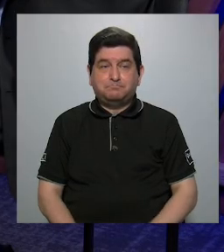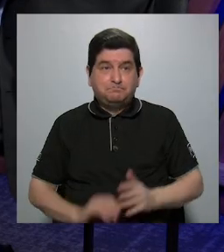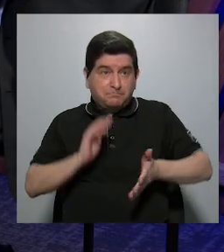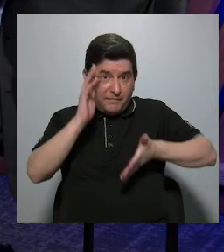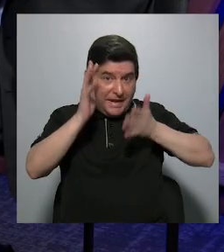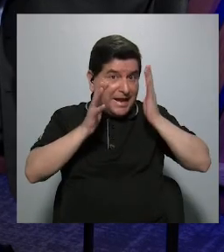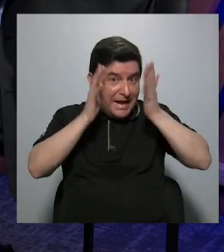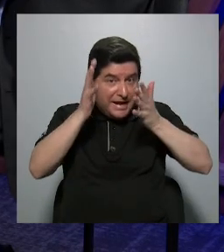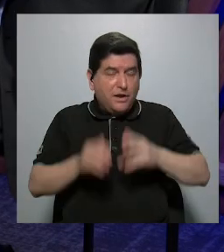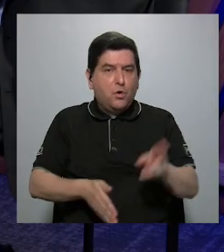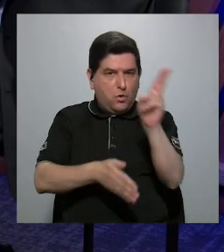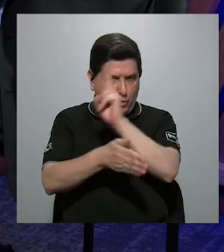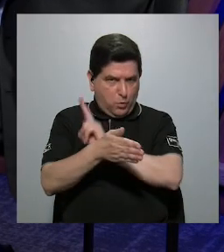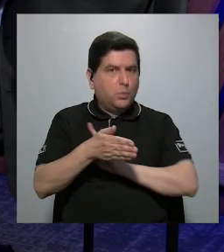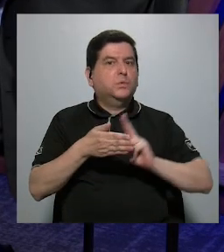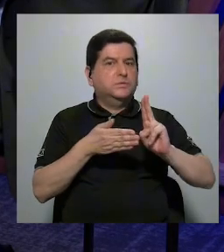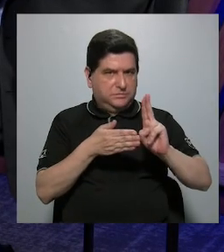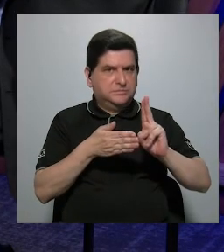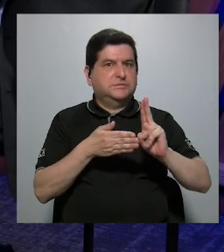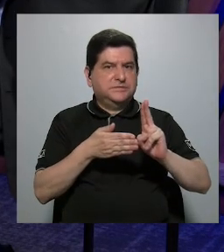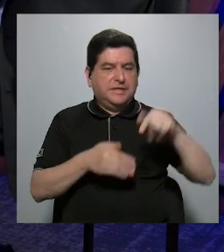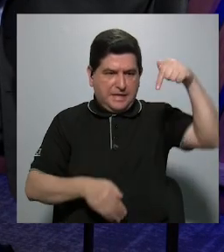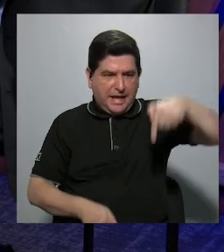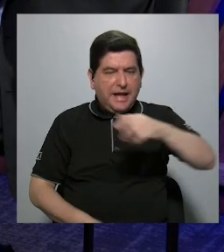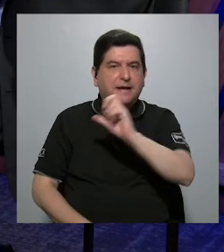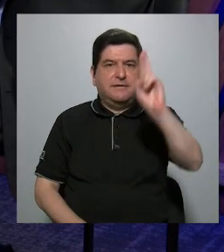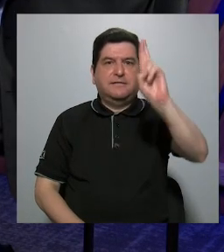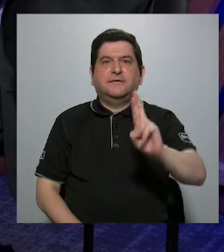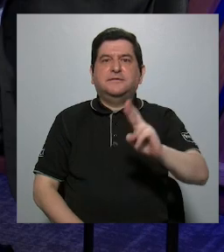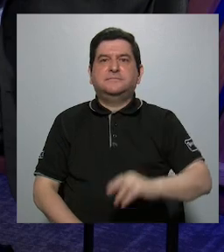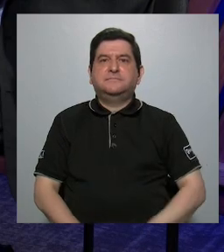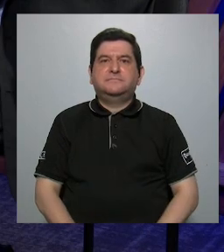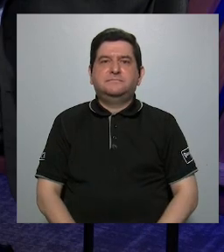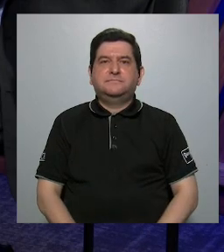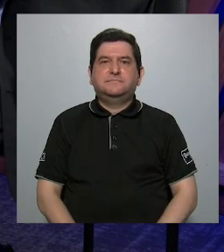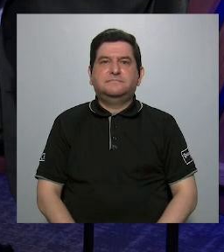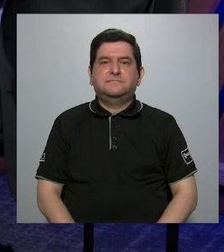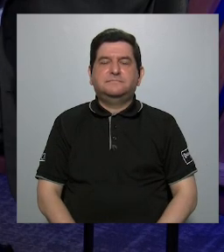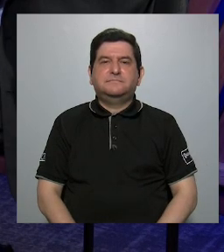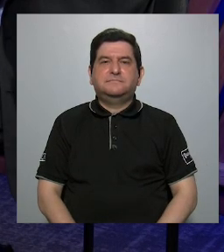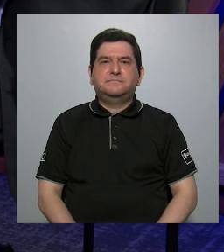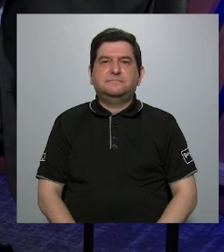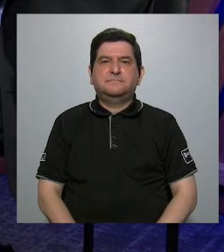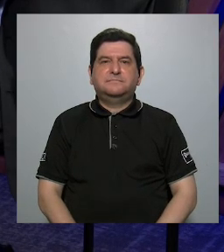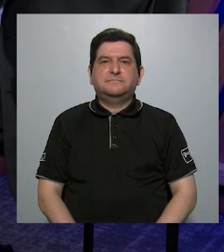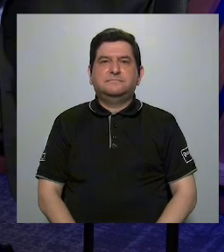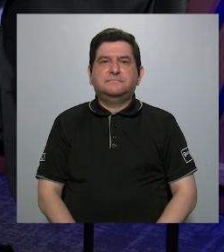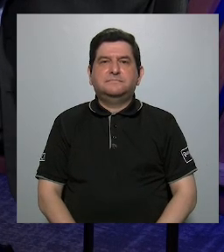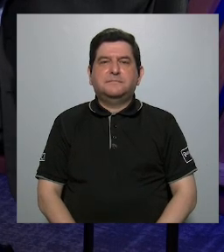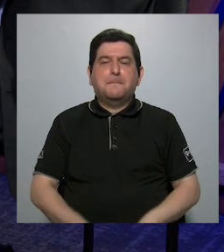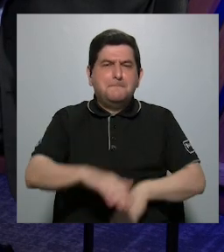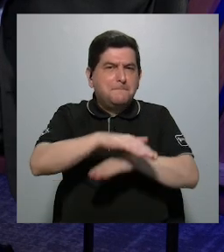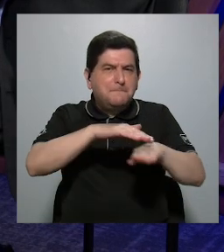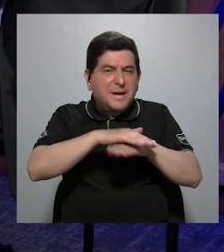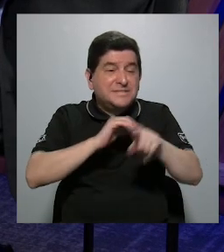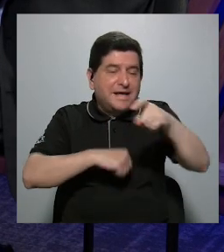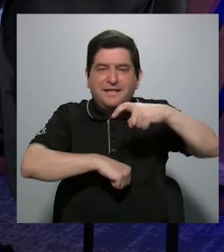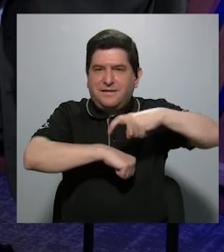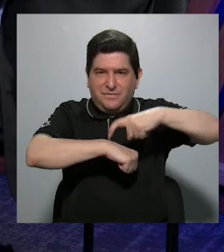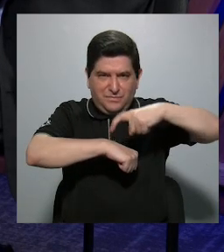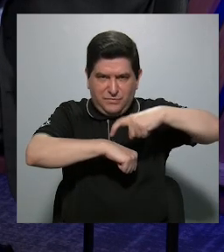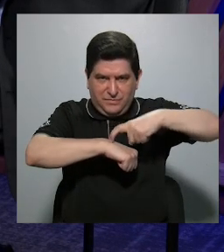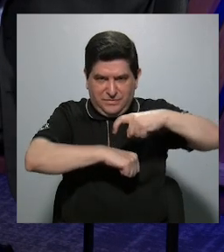crear una universidad en Costa Rica sobre los fundamentos en